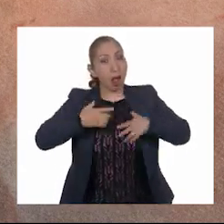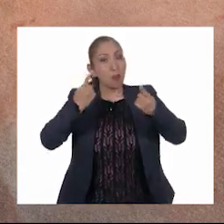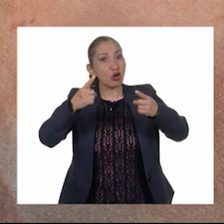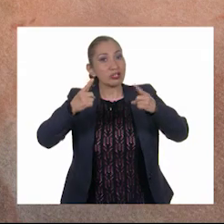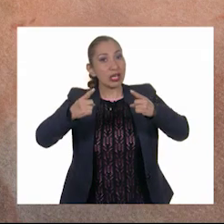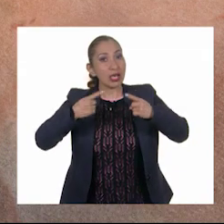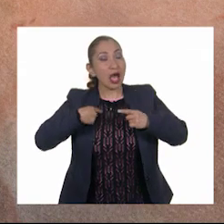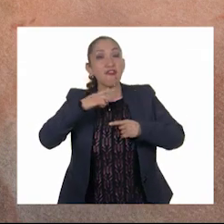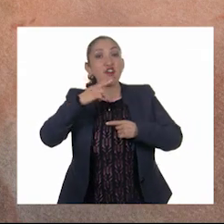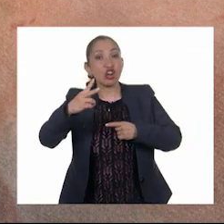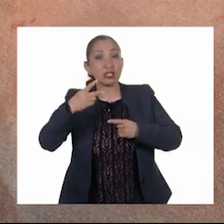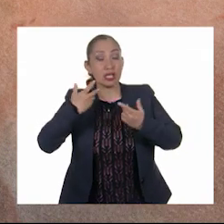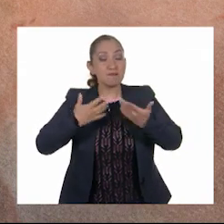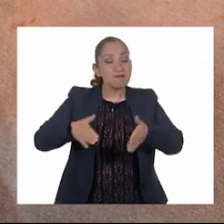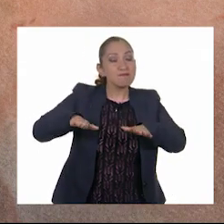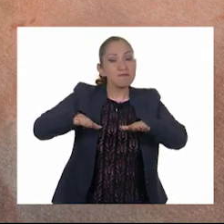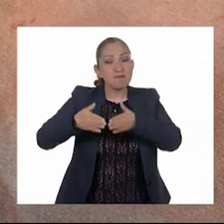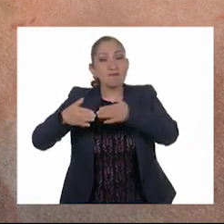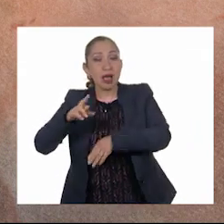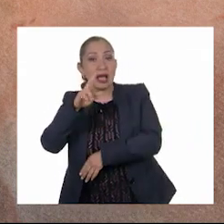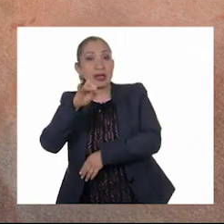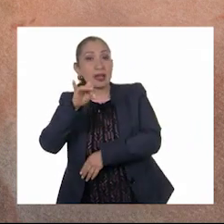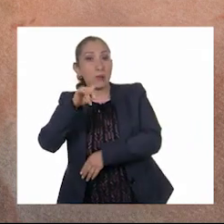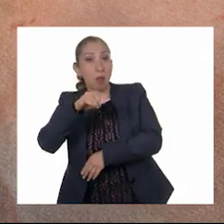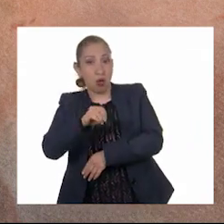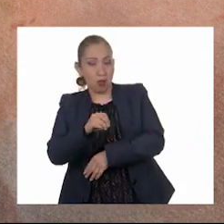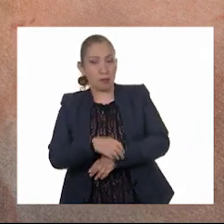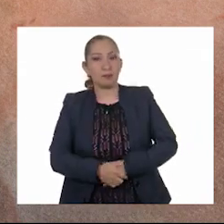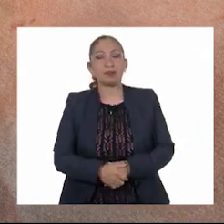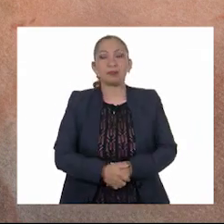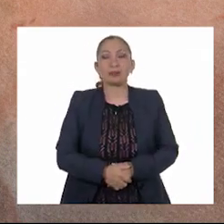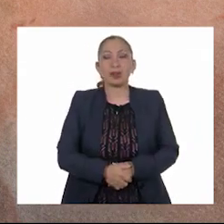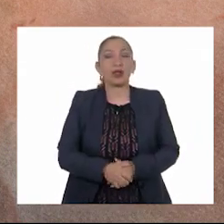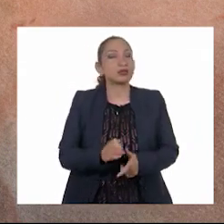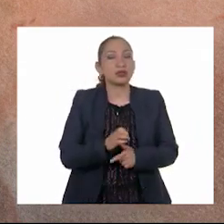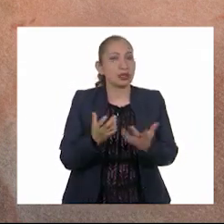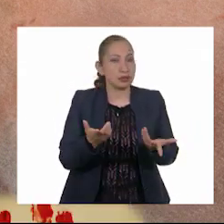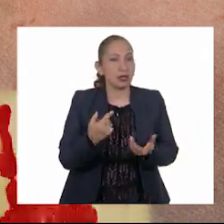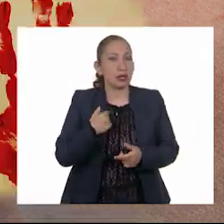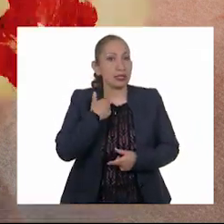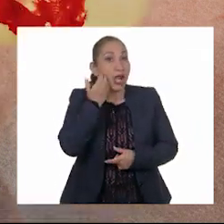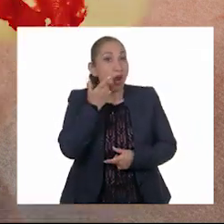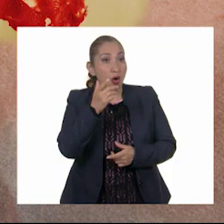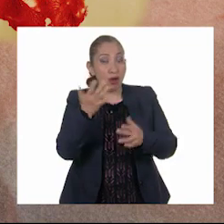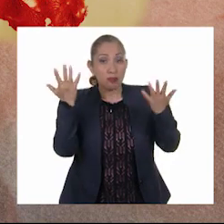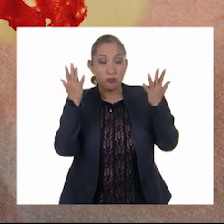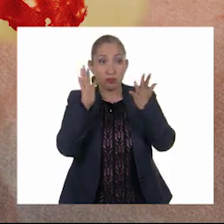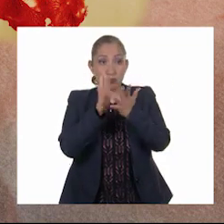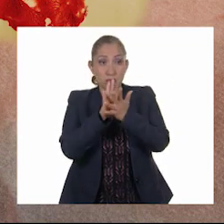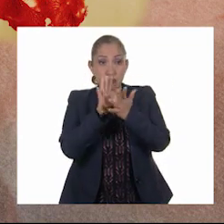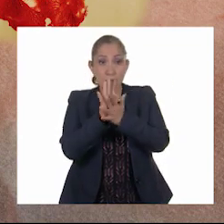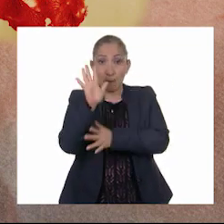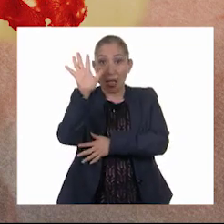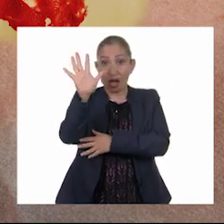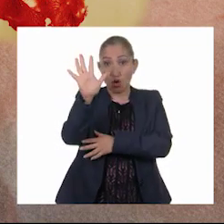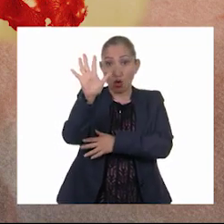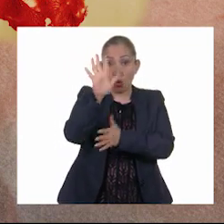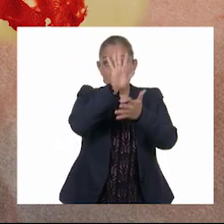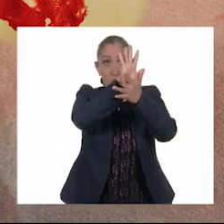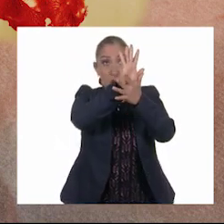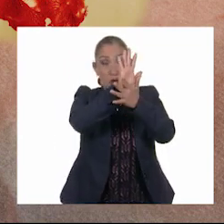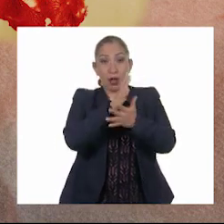de ritmo y voz, por lo pronto. Okay. Entonces, si quiero que hagan palmadas, pintaré una mano.